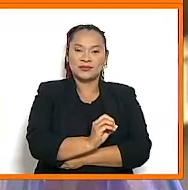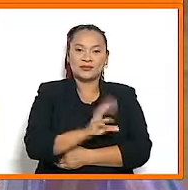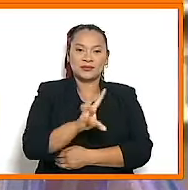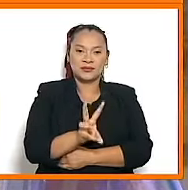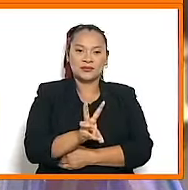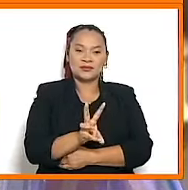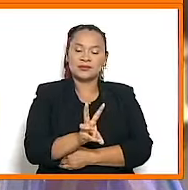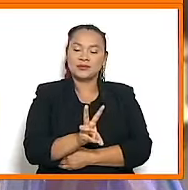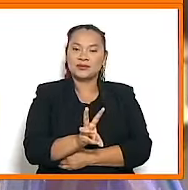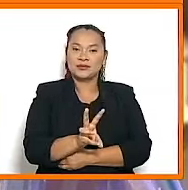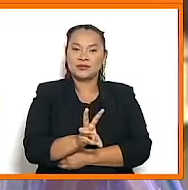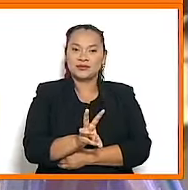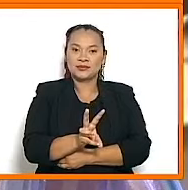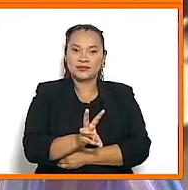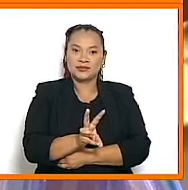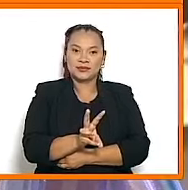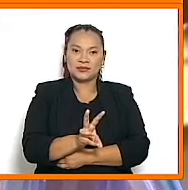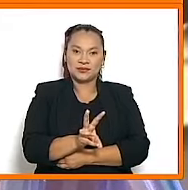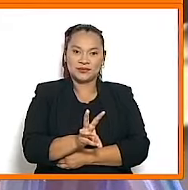6, tercer y último dígito.